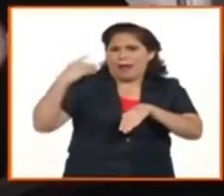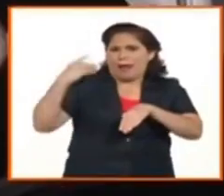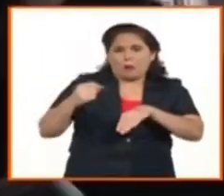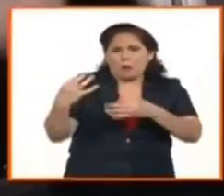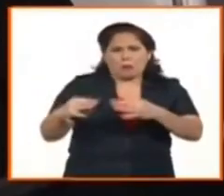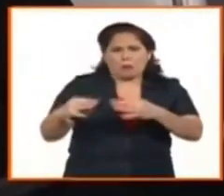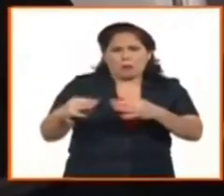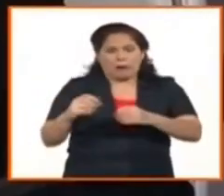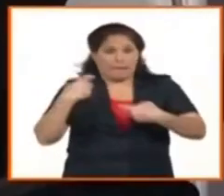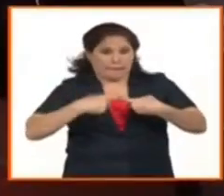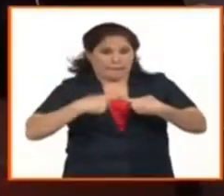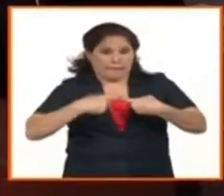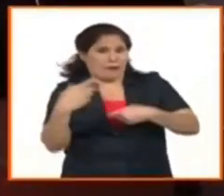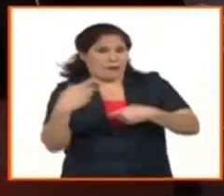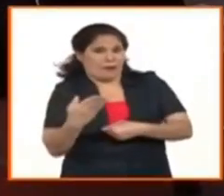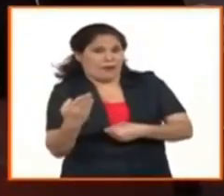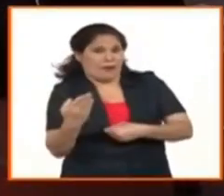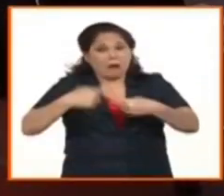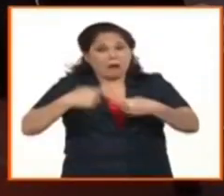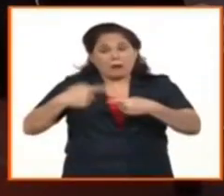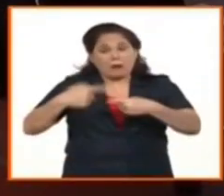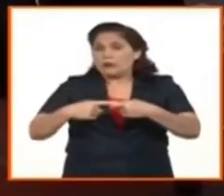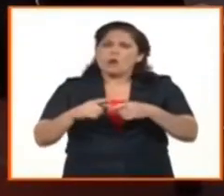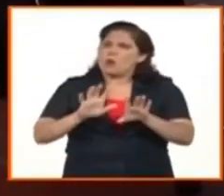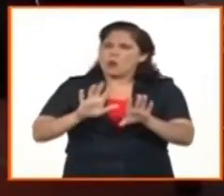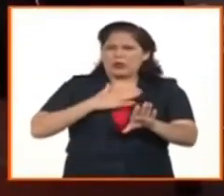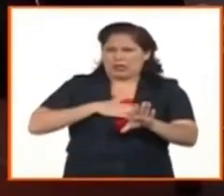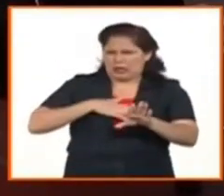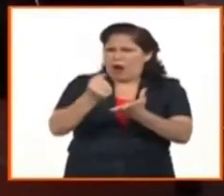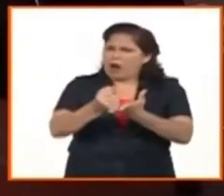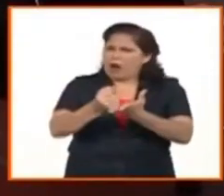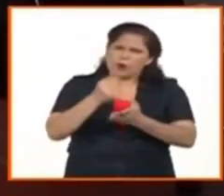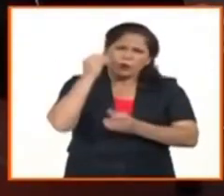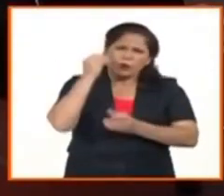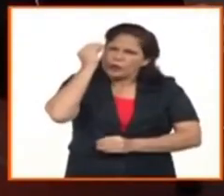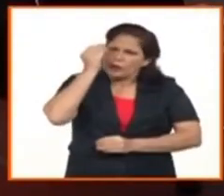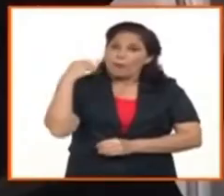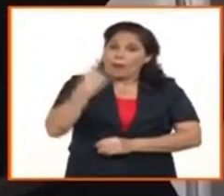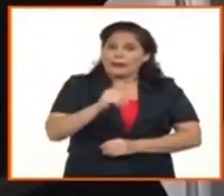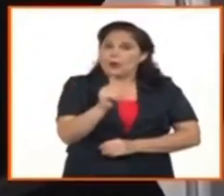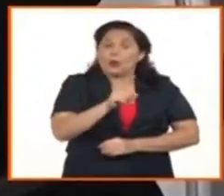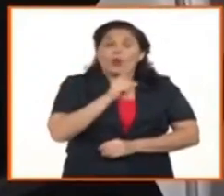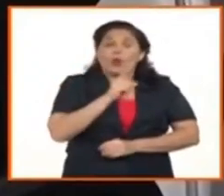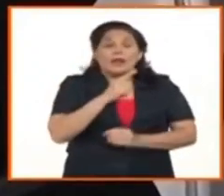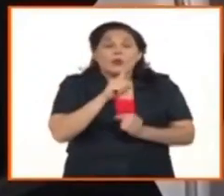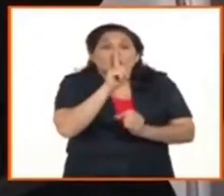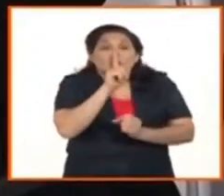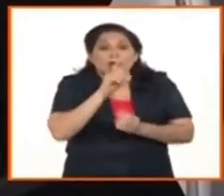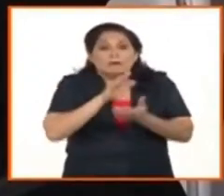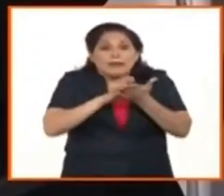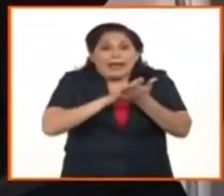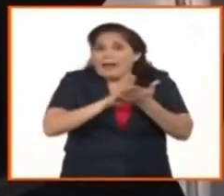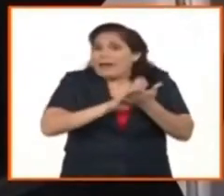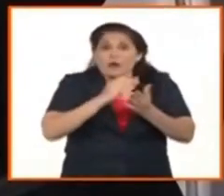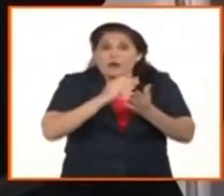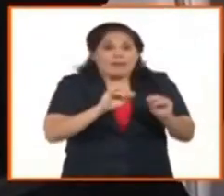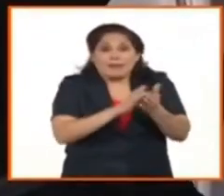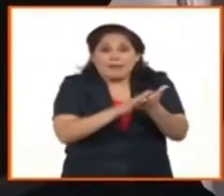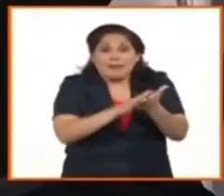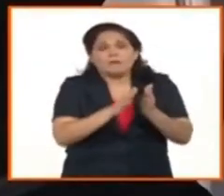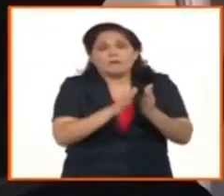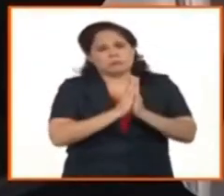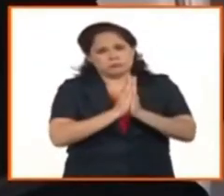no está en esta mesa pero que muestran como realmente